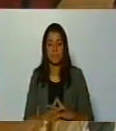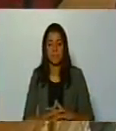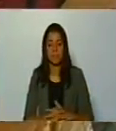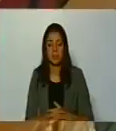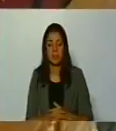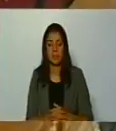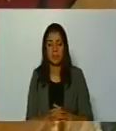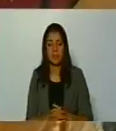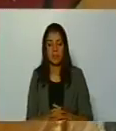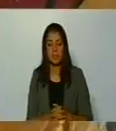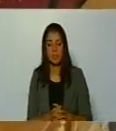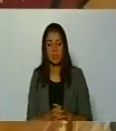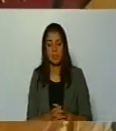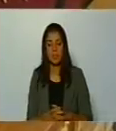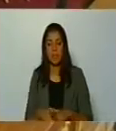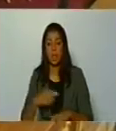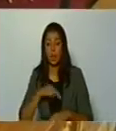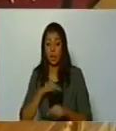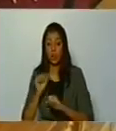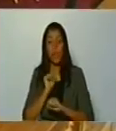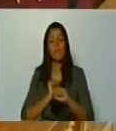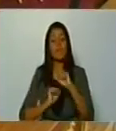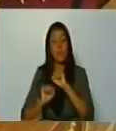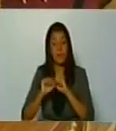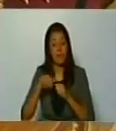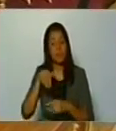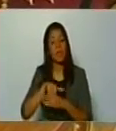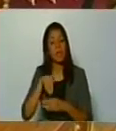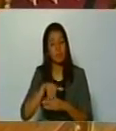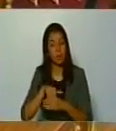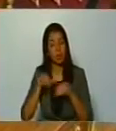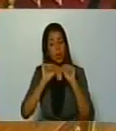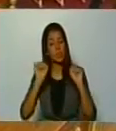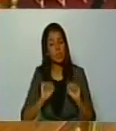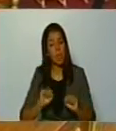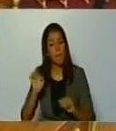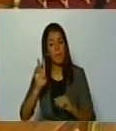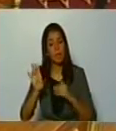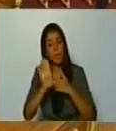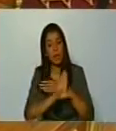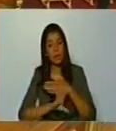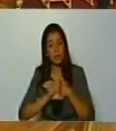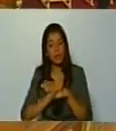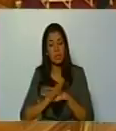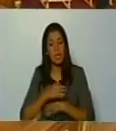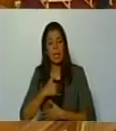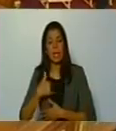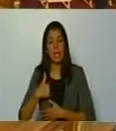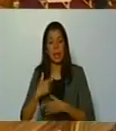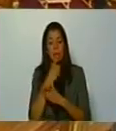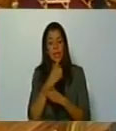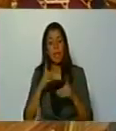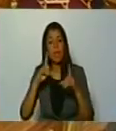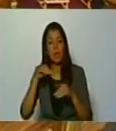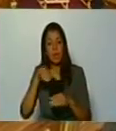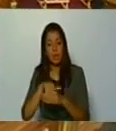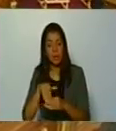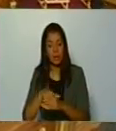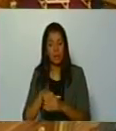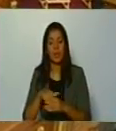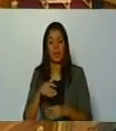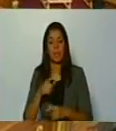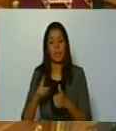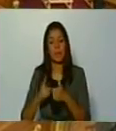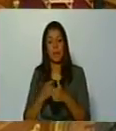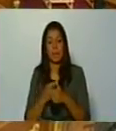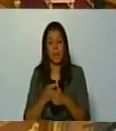Y defender el voto para derrotar el sistema. Si queremos realmente una salida electoral, primero tenemos que generar